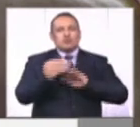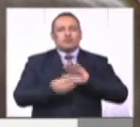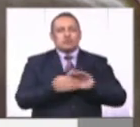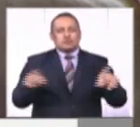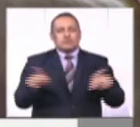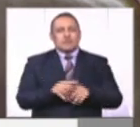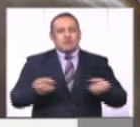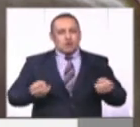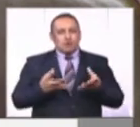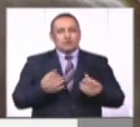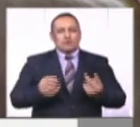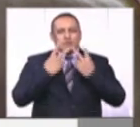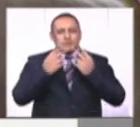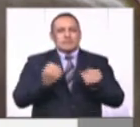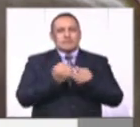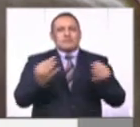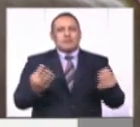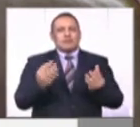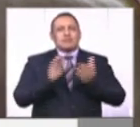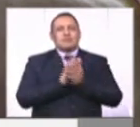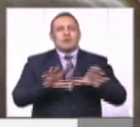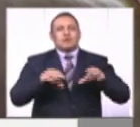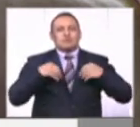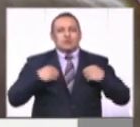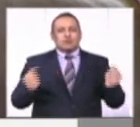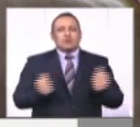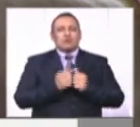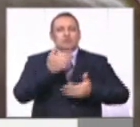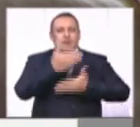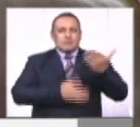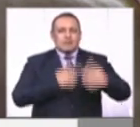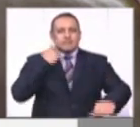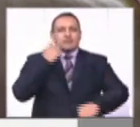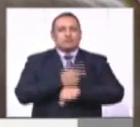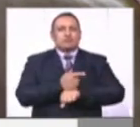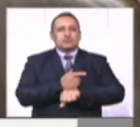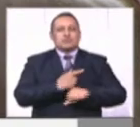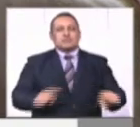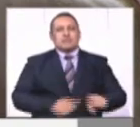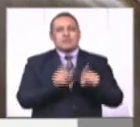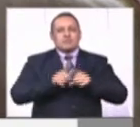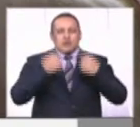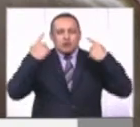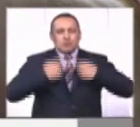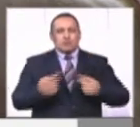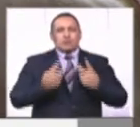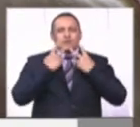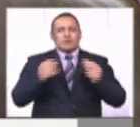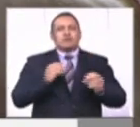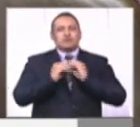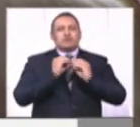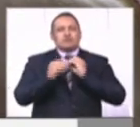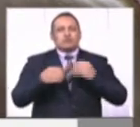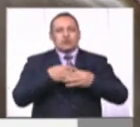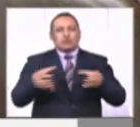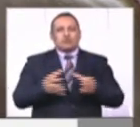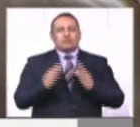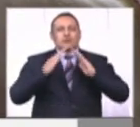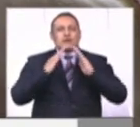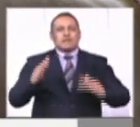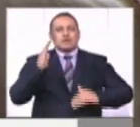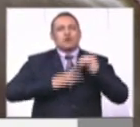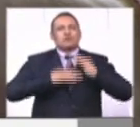insto a todos mis colegas a admitir esta moción de interpelación con la finalidad de sanear al sector vivienda y